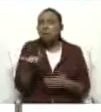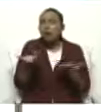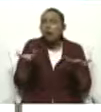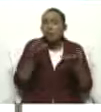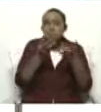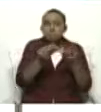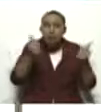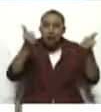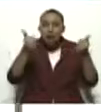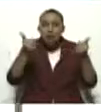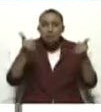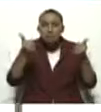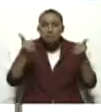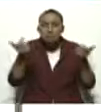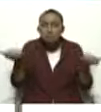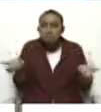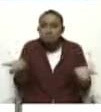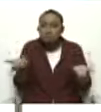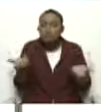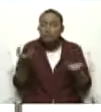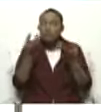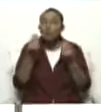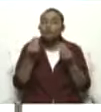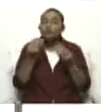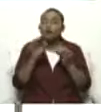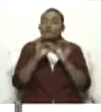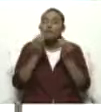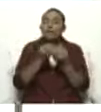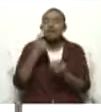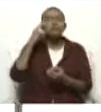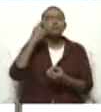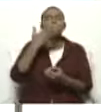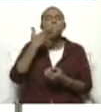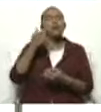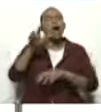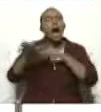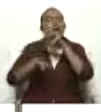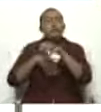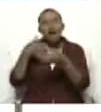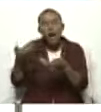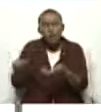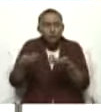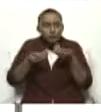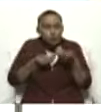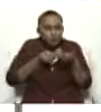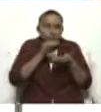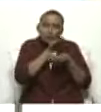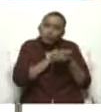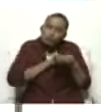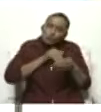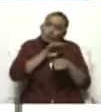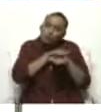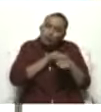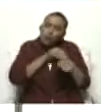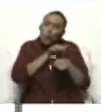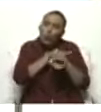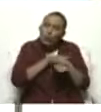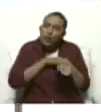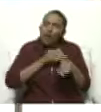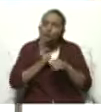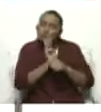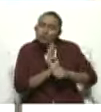desaparecer. Muchas familias se han sentido acompañadas de por vida por una mascota. Entonces no tiene